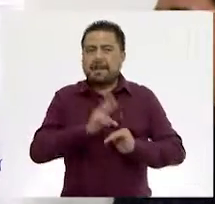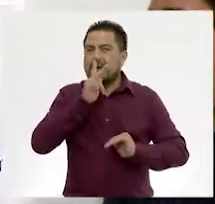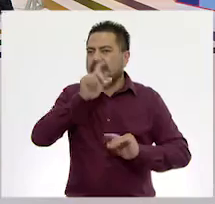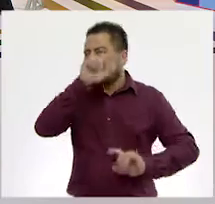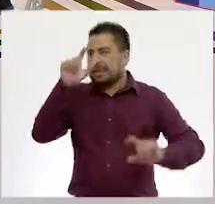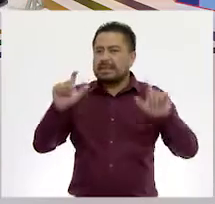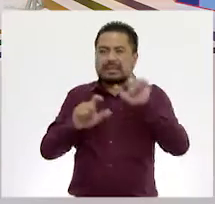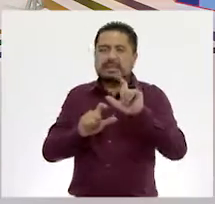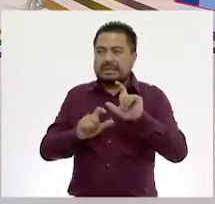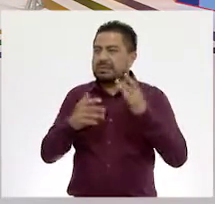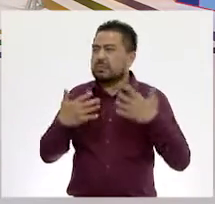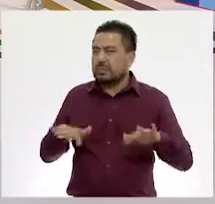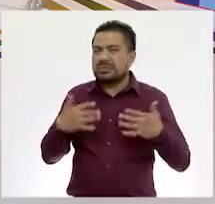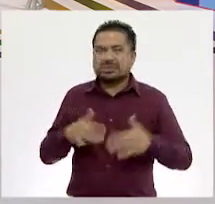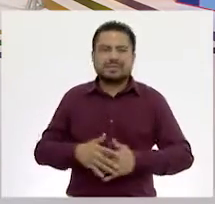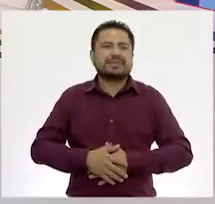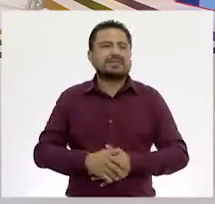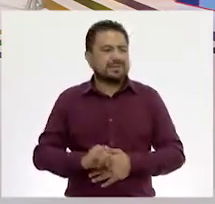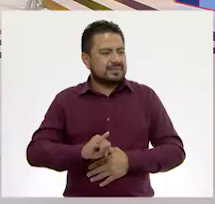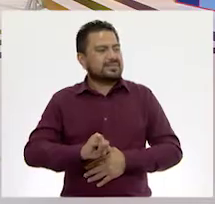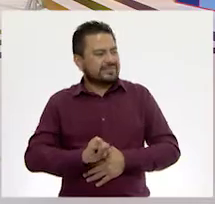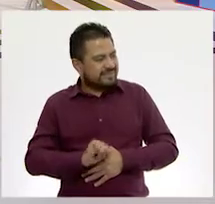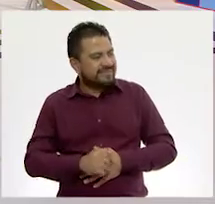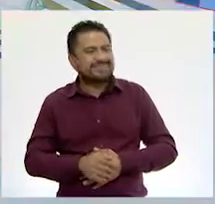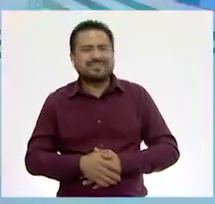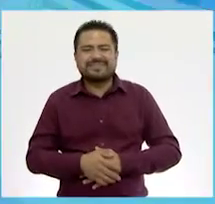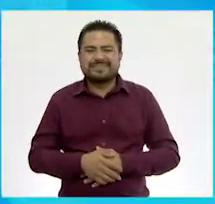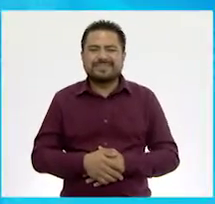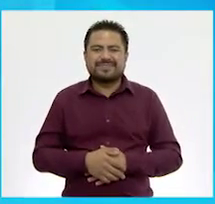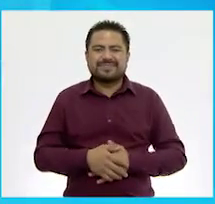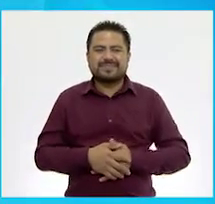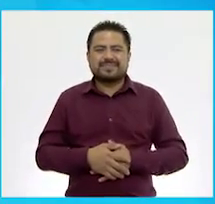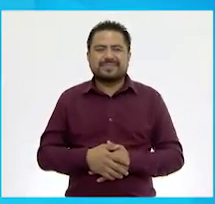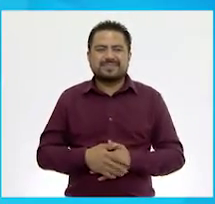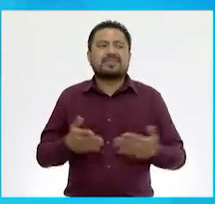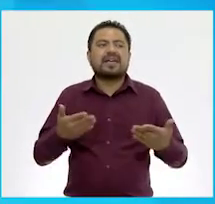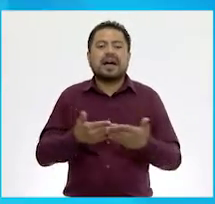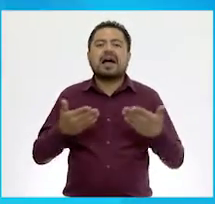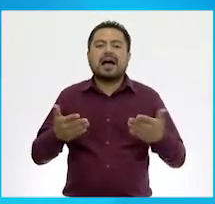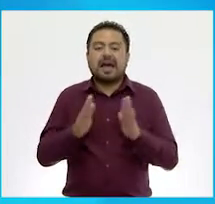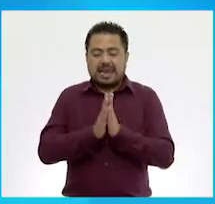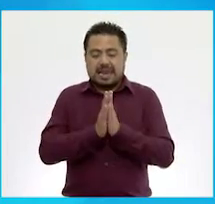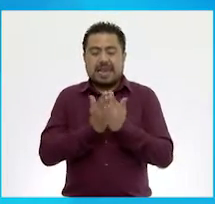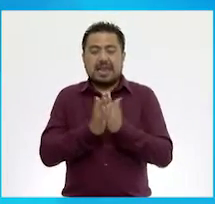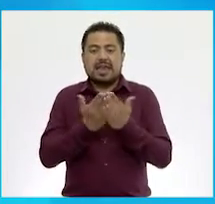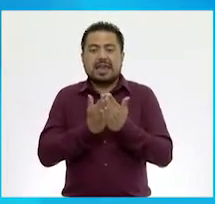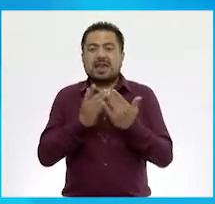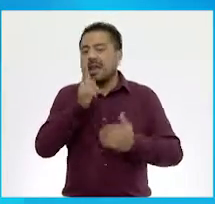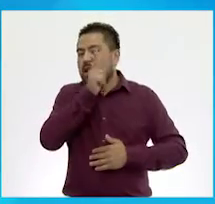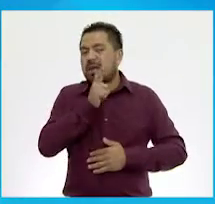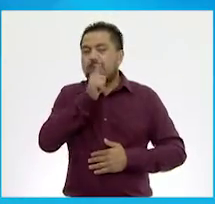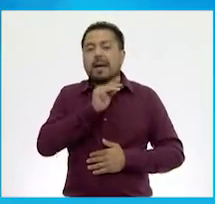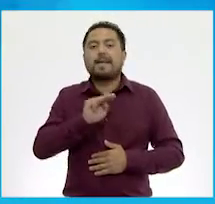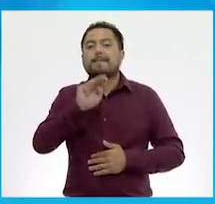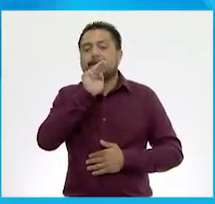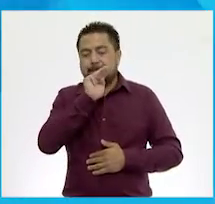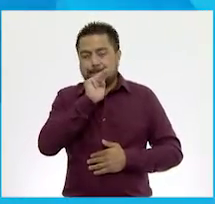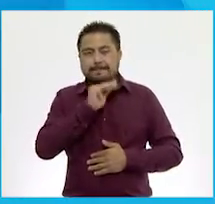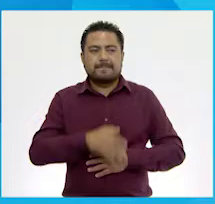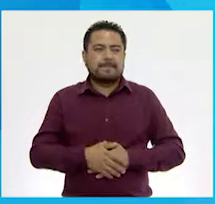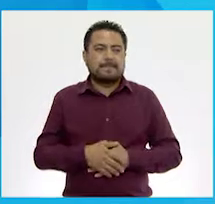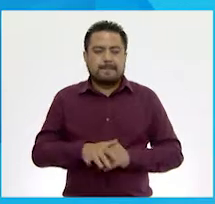está bien encantado con esto. Sí, señor. Muy bien, vamos a ir a nuestro libro de lengua materna. Muy